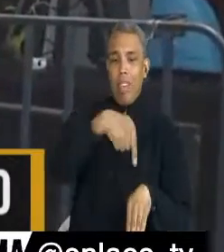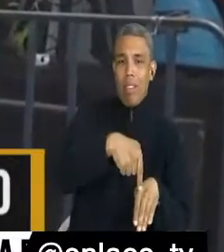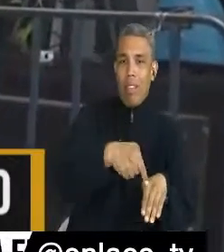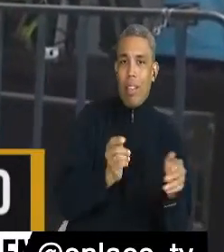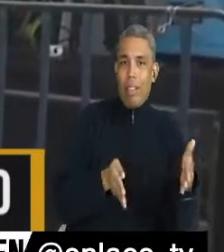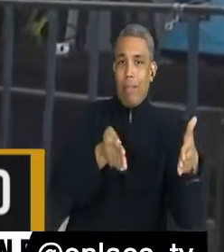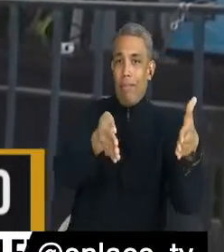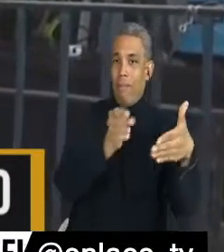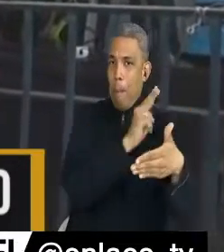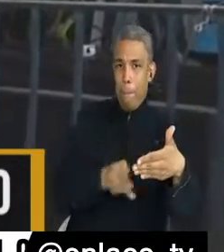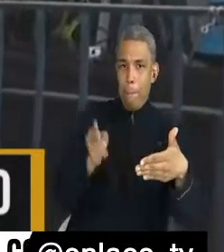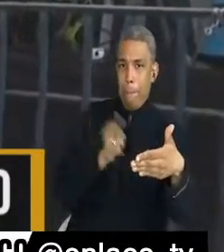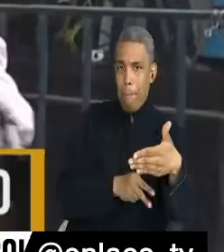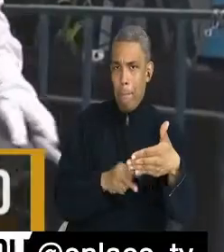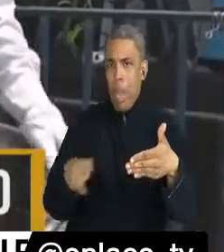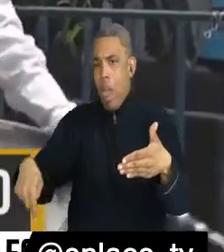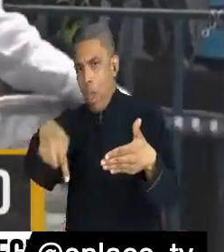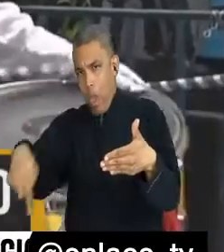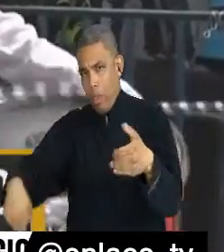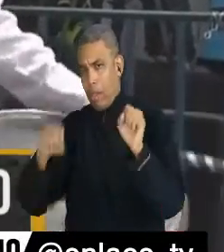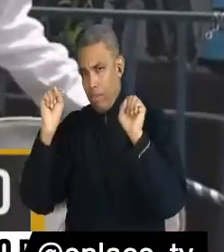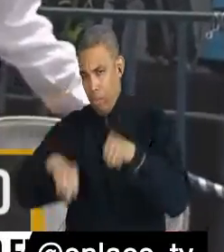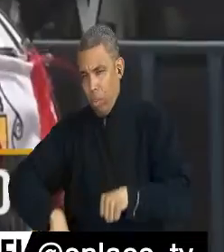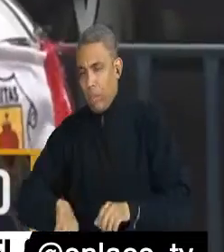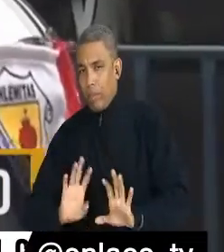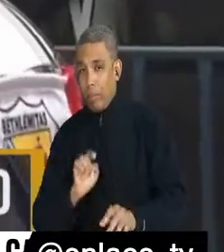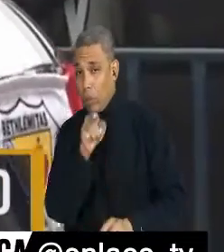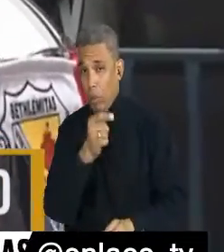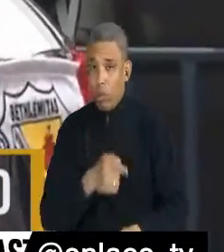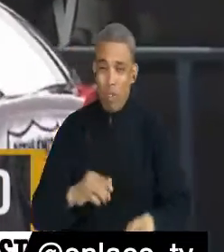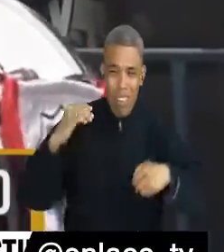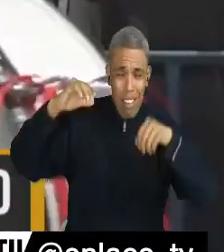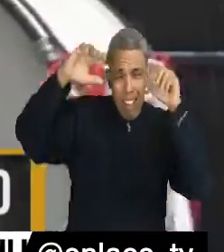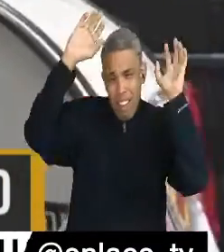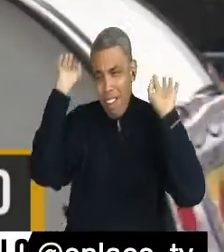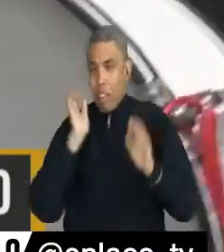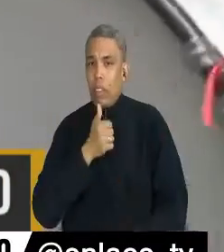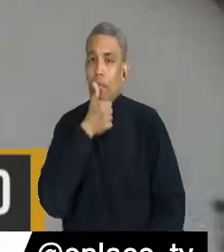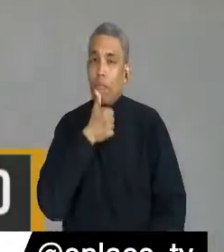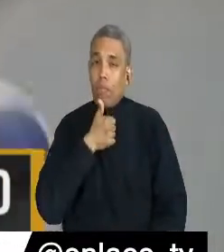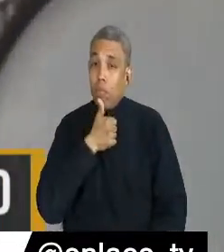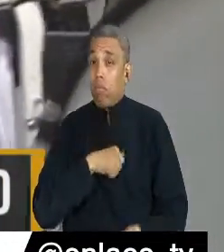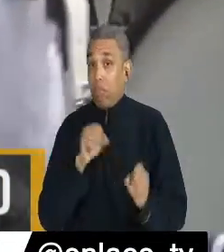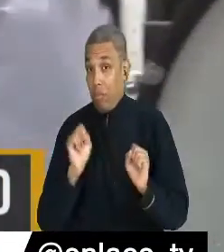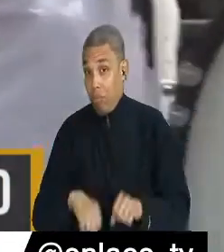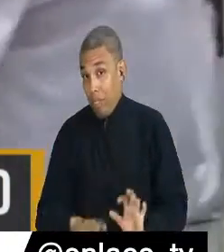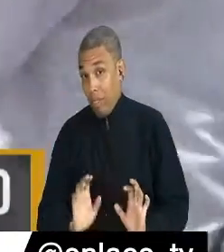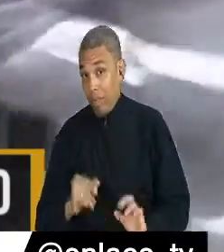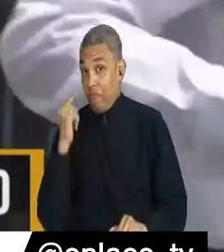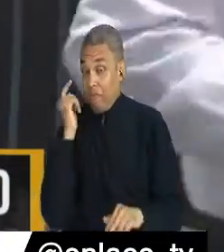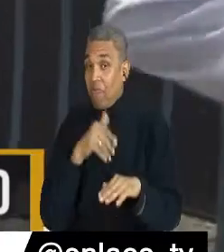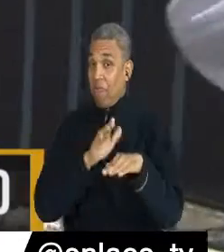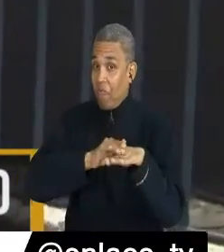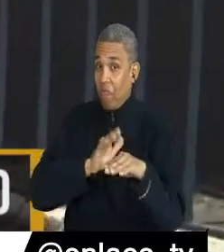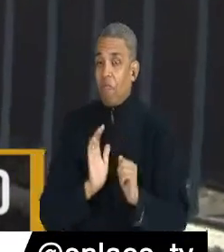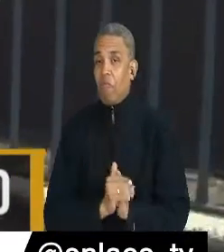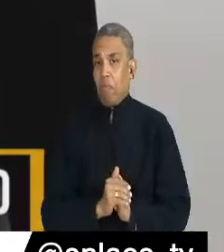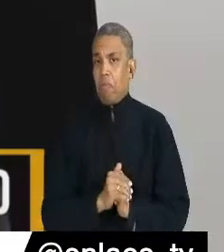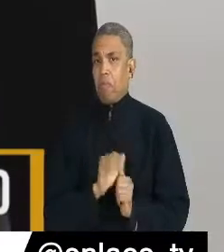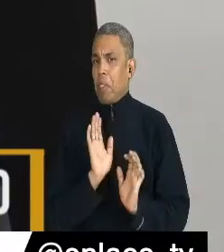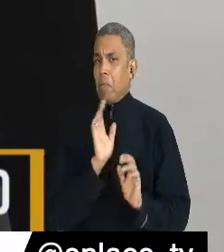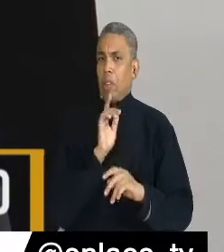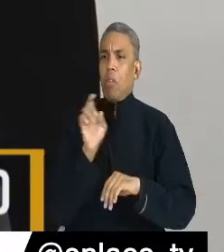el favor a la comunidad al usuario de la vía que pueden utilizar vías alternas para cruzar la ciudad que puede